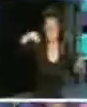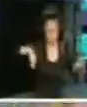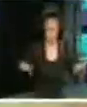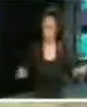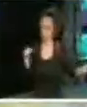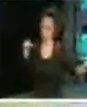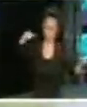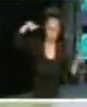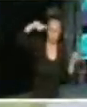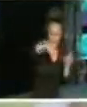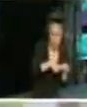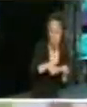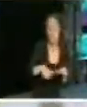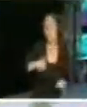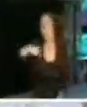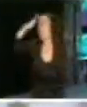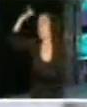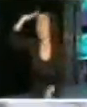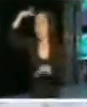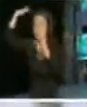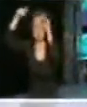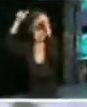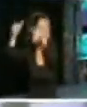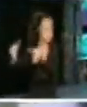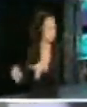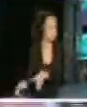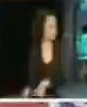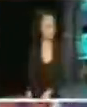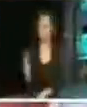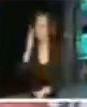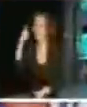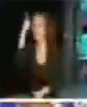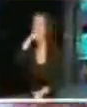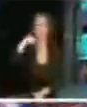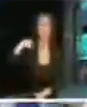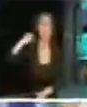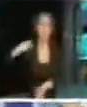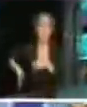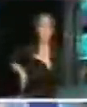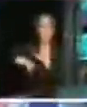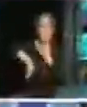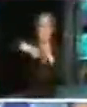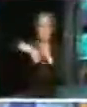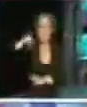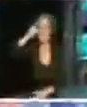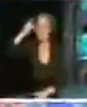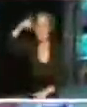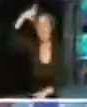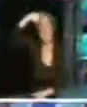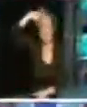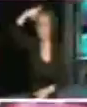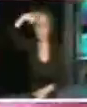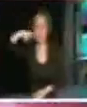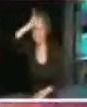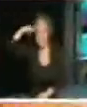final. Qué desilusión vernos las mismas caras, Paulino, Clavijo, Bermúdez y